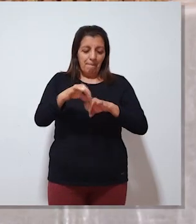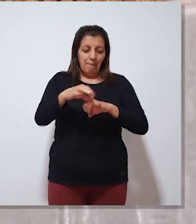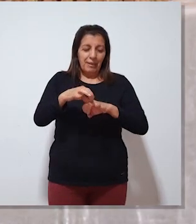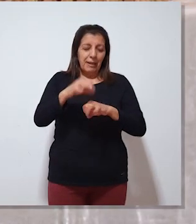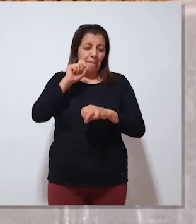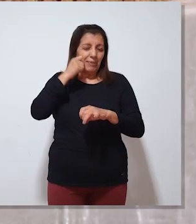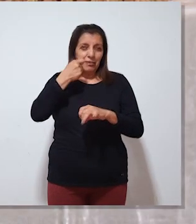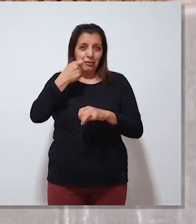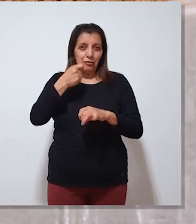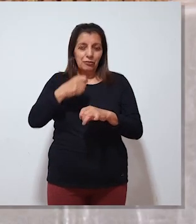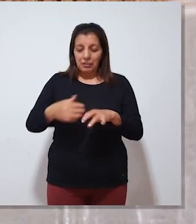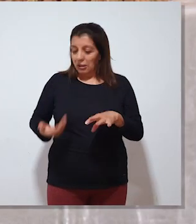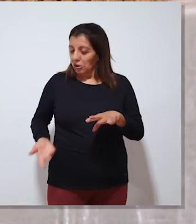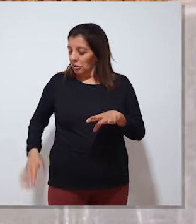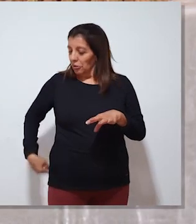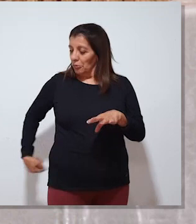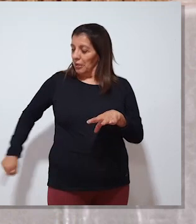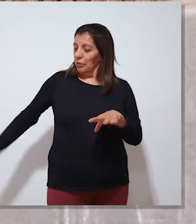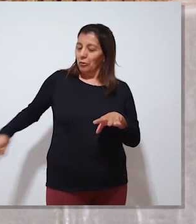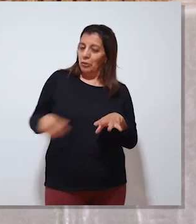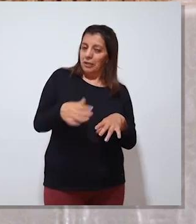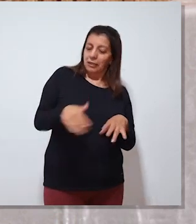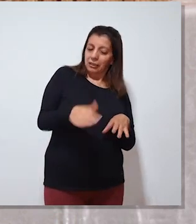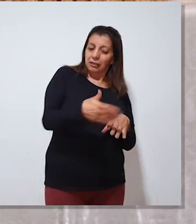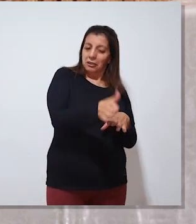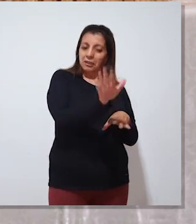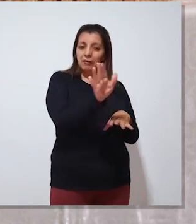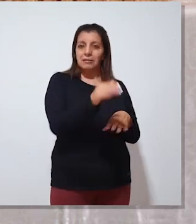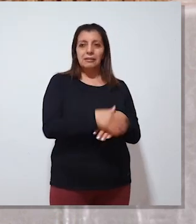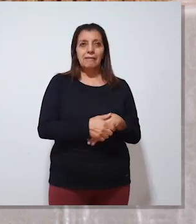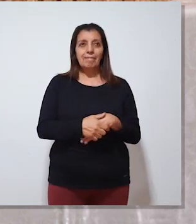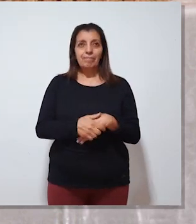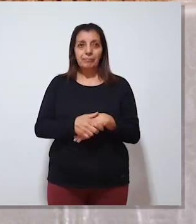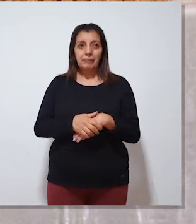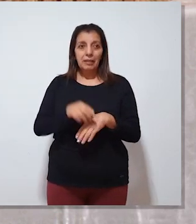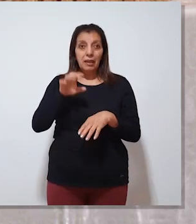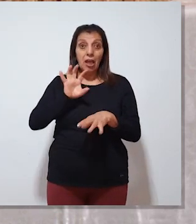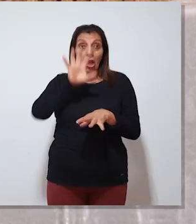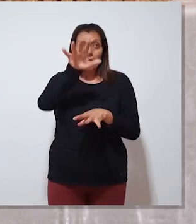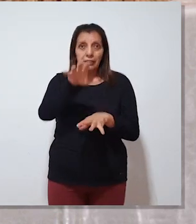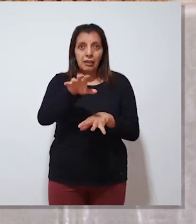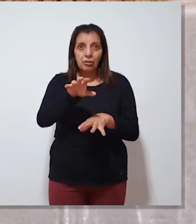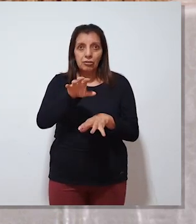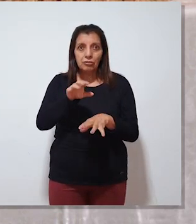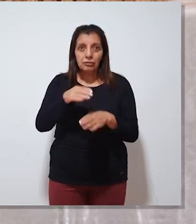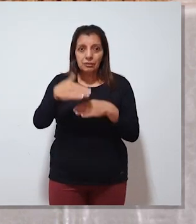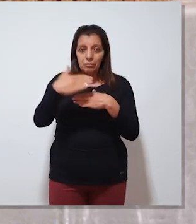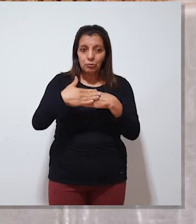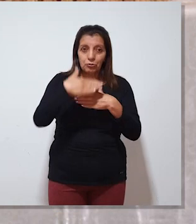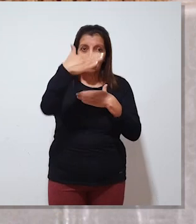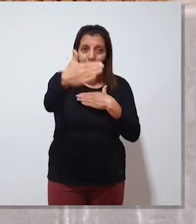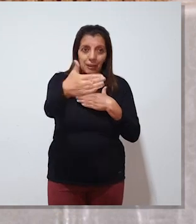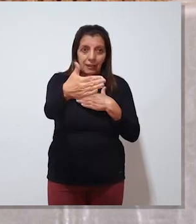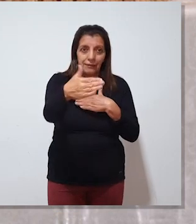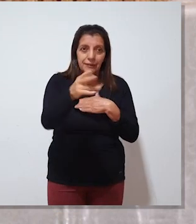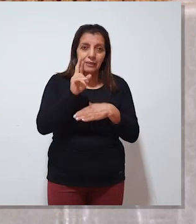las precipitó sobre la tierra. El dragón se puso delante de la mujer que iba a dar a luz, para devorar